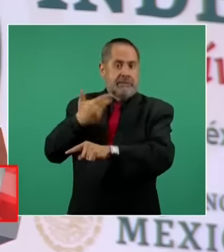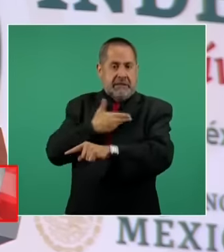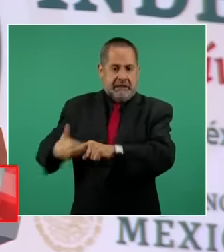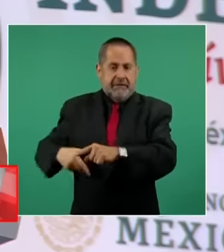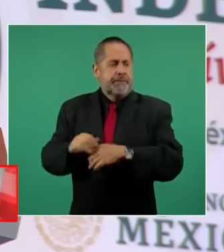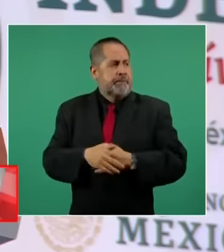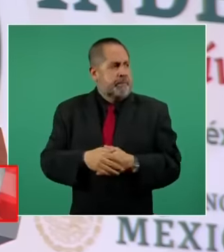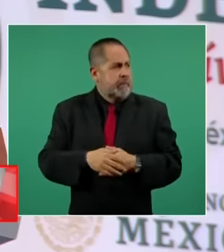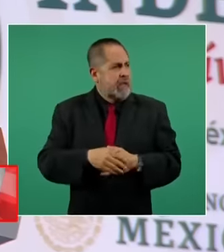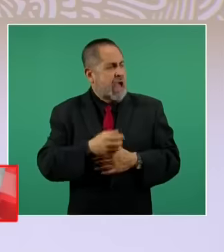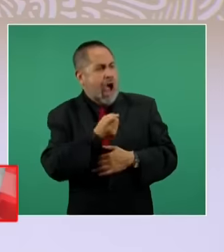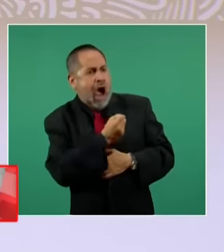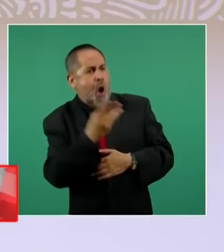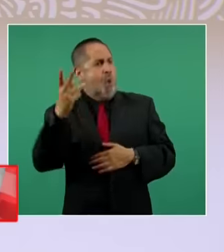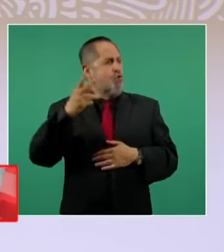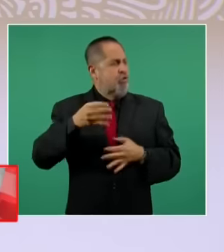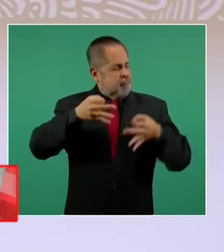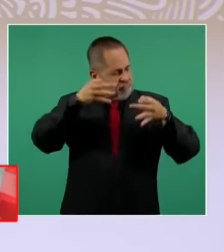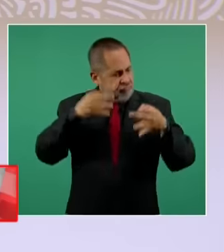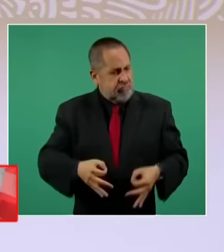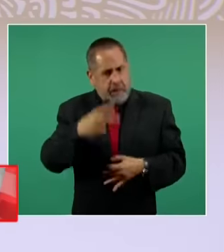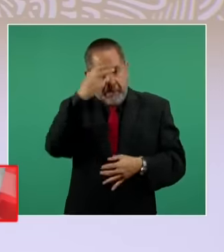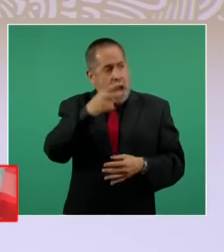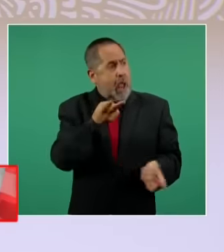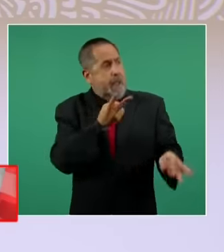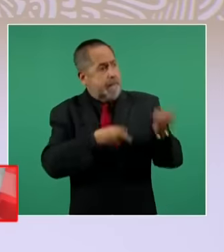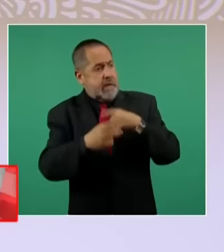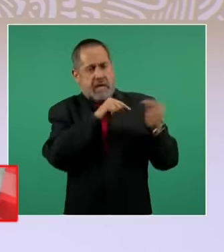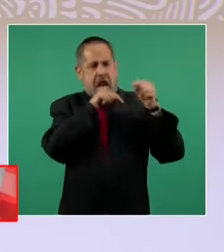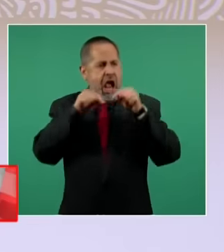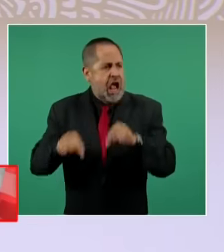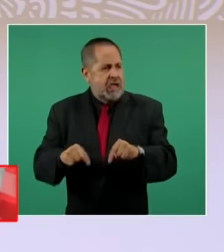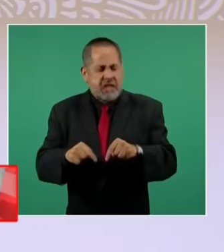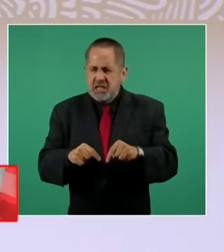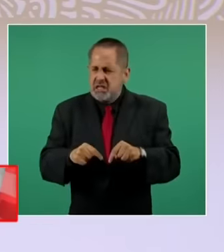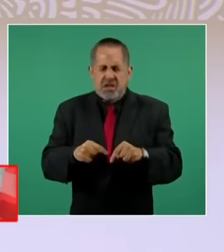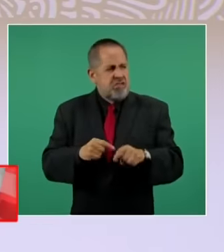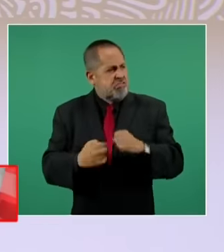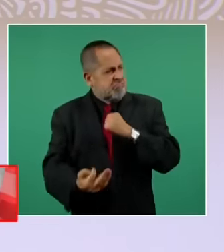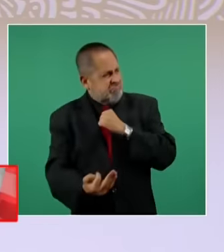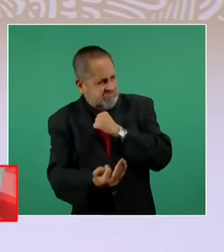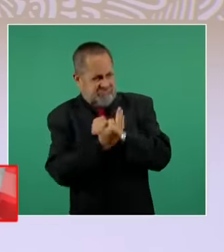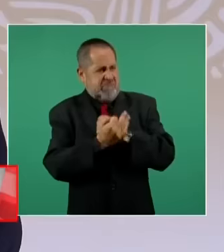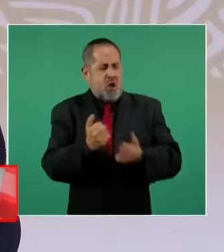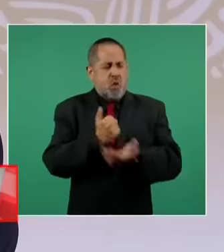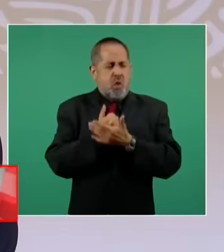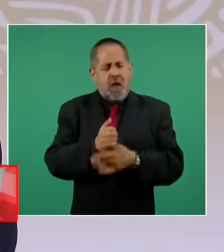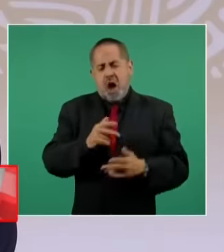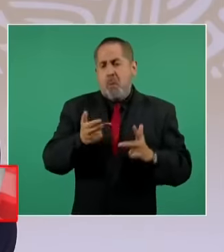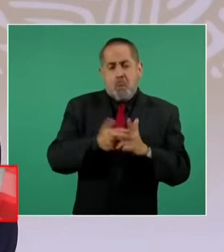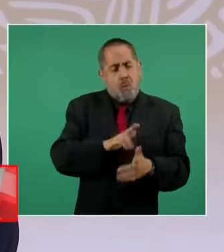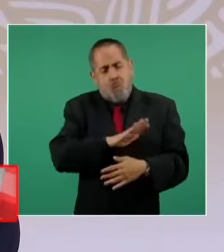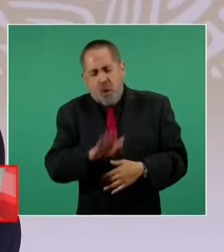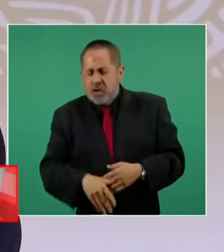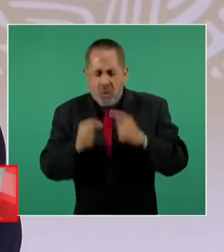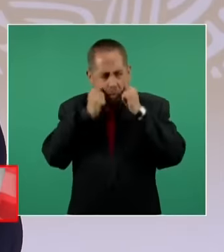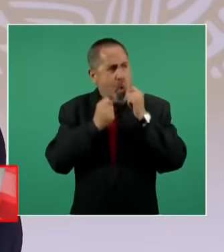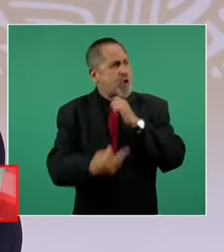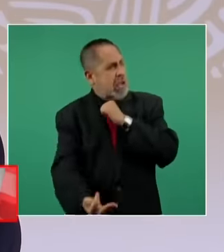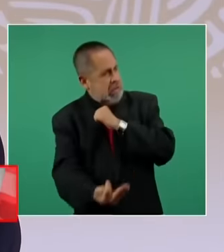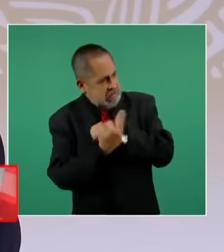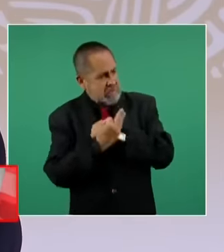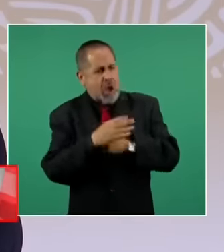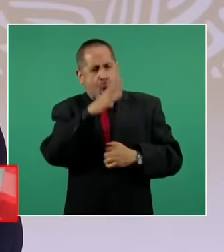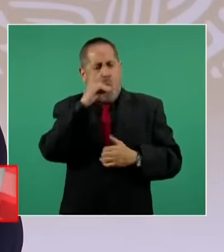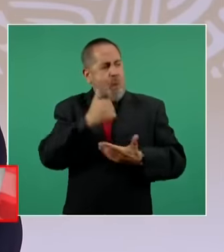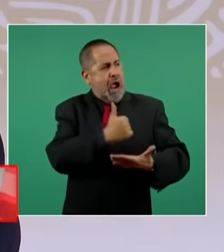algunos caballeros mexicanos han venido aquí y han derramado su generosa sangre en nuestro suelo y por nuestra causa, y todo